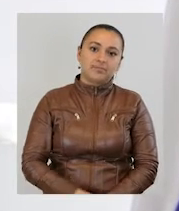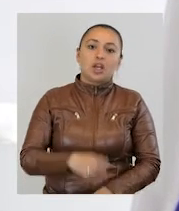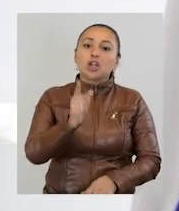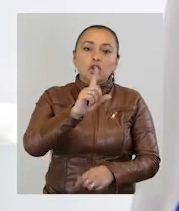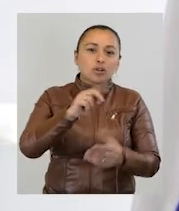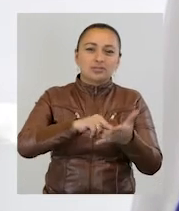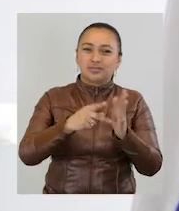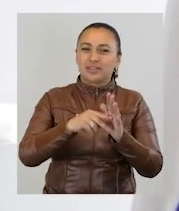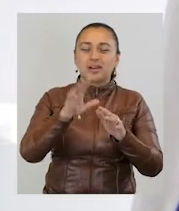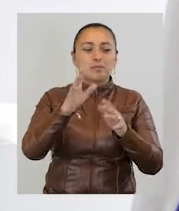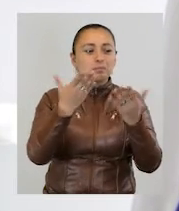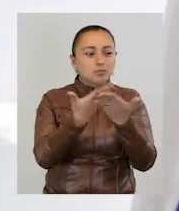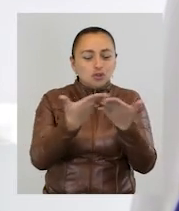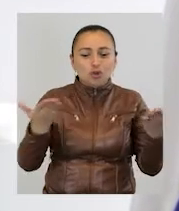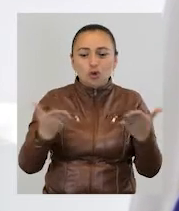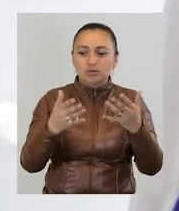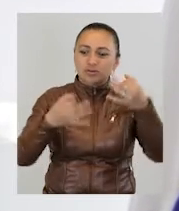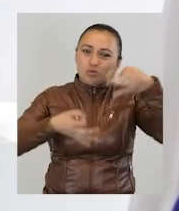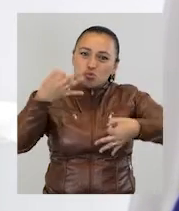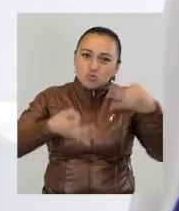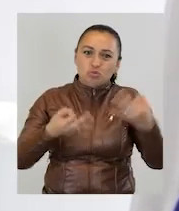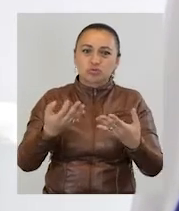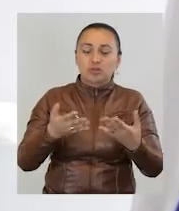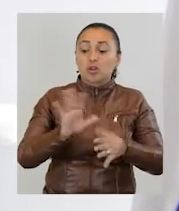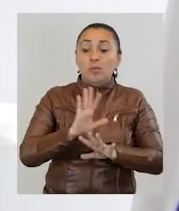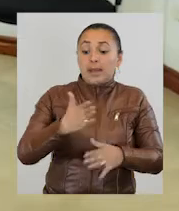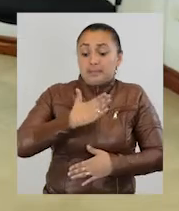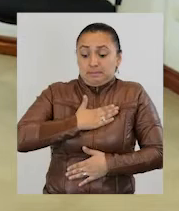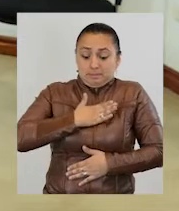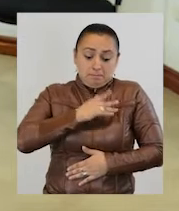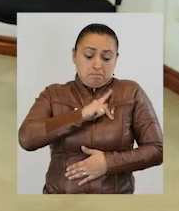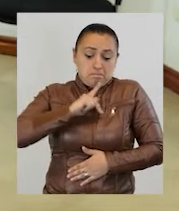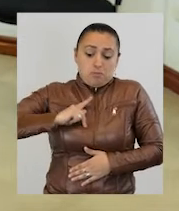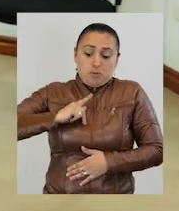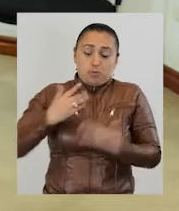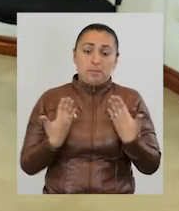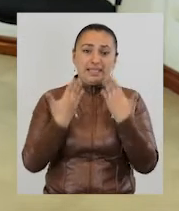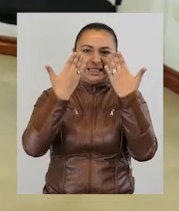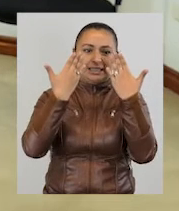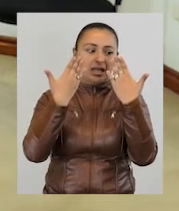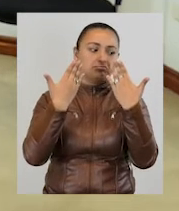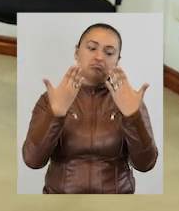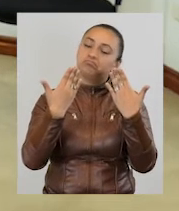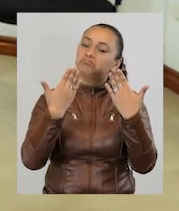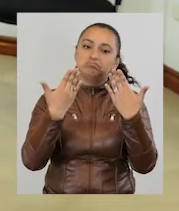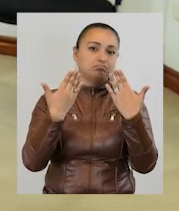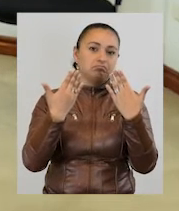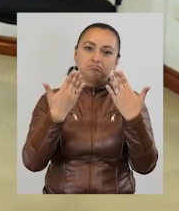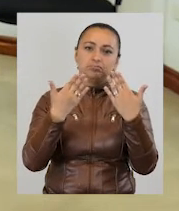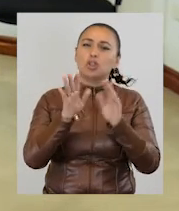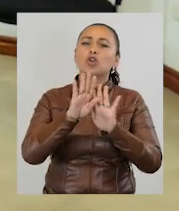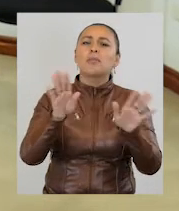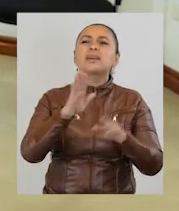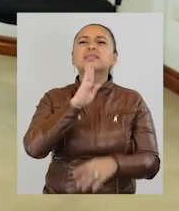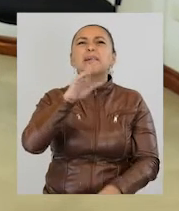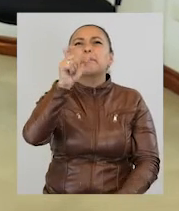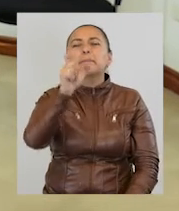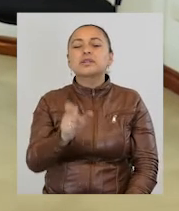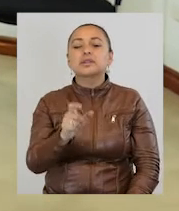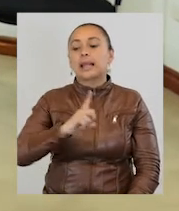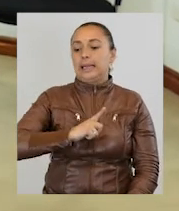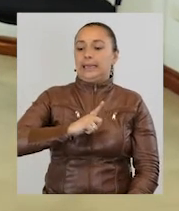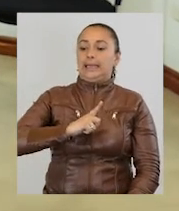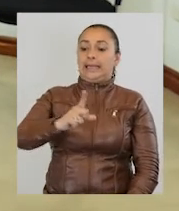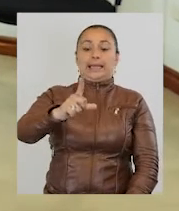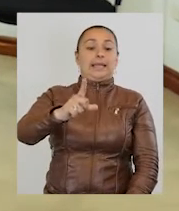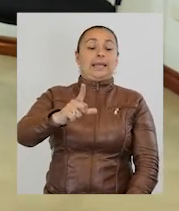han terminado muchos movimientos y causas justas, solamente en el bienestar de unos cuantos, casi